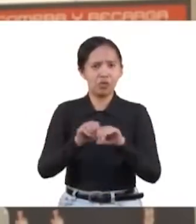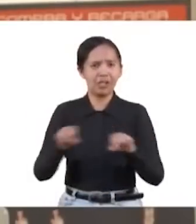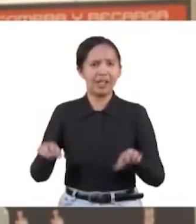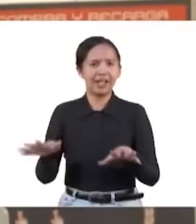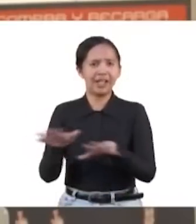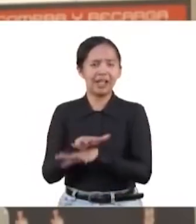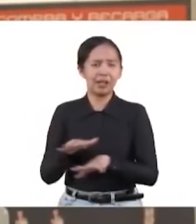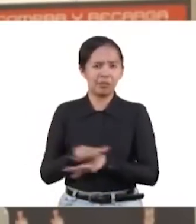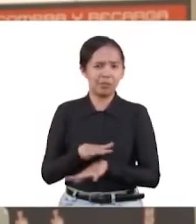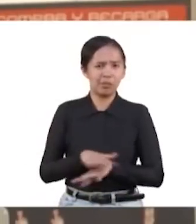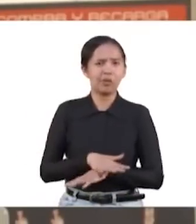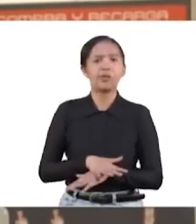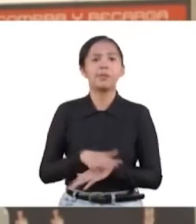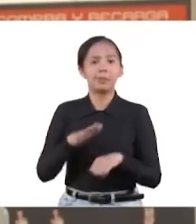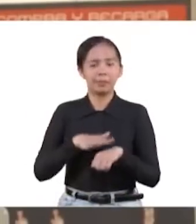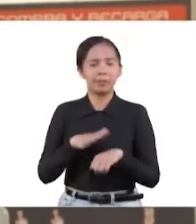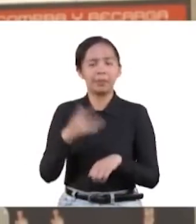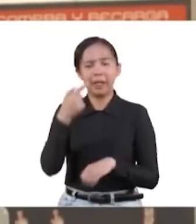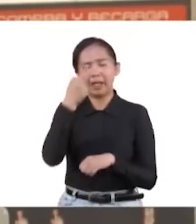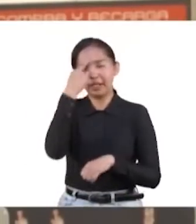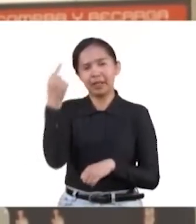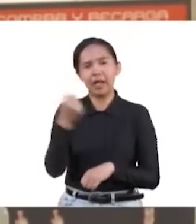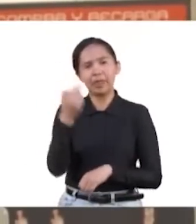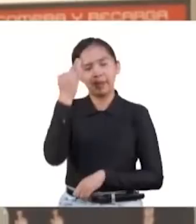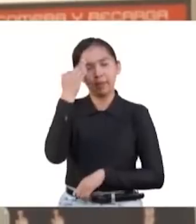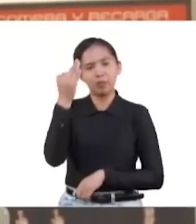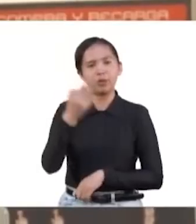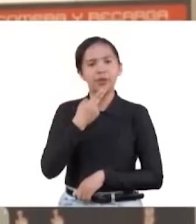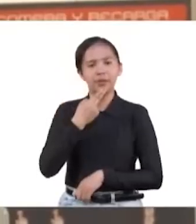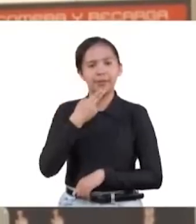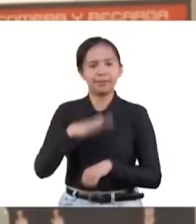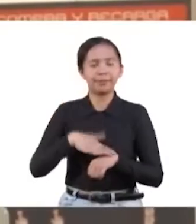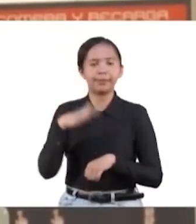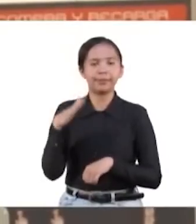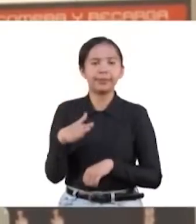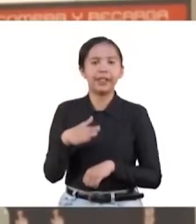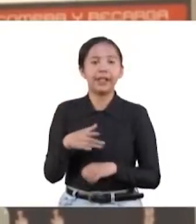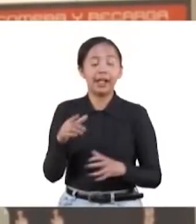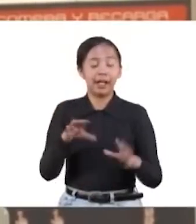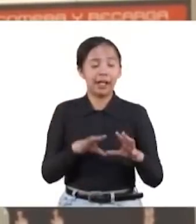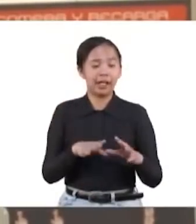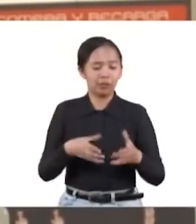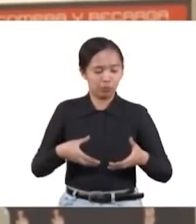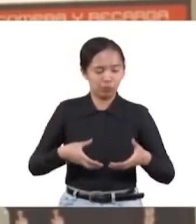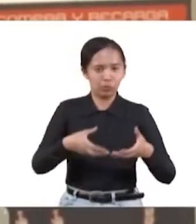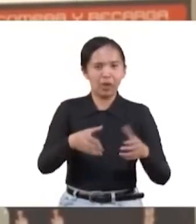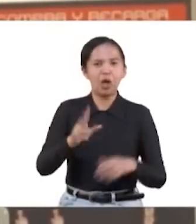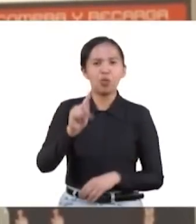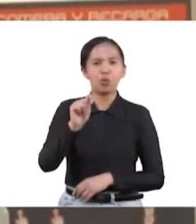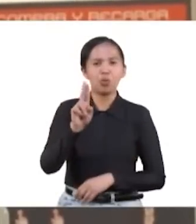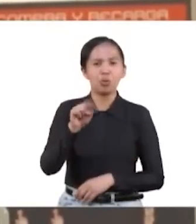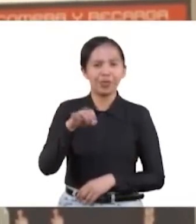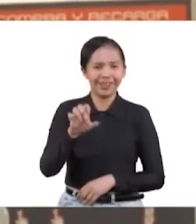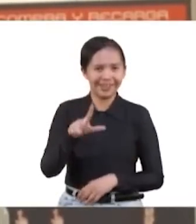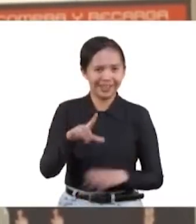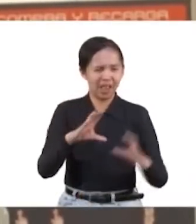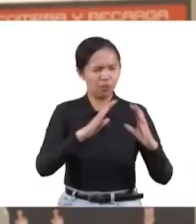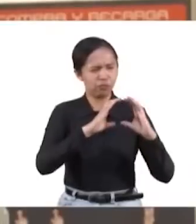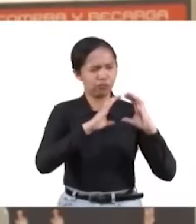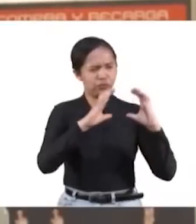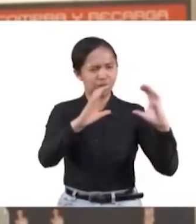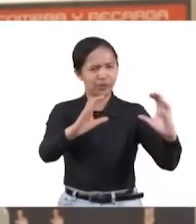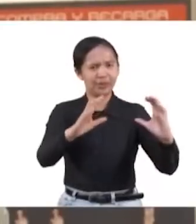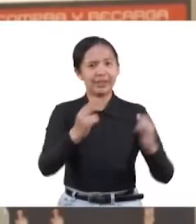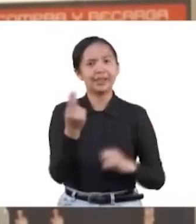por materiales de mayor durabilidad. La rehabilitación del túnel. En cuanto a los muros del túnel, se realizó